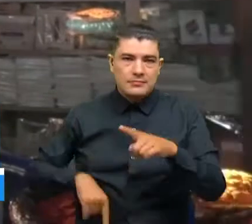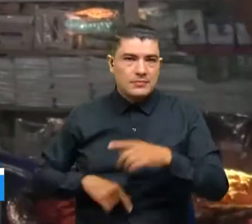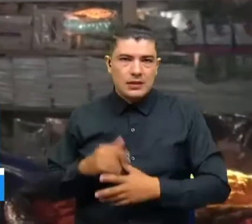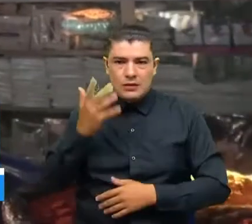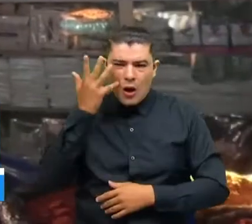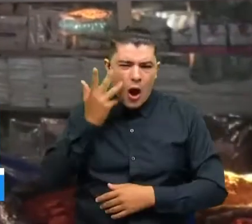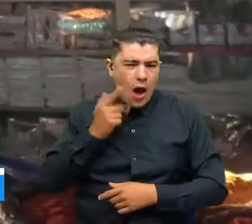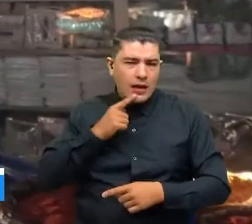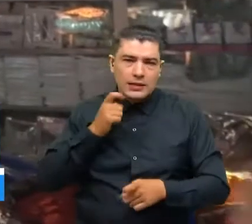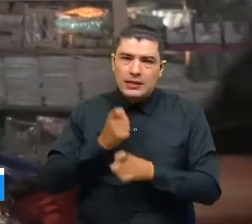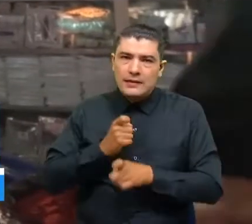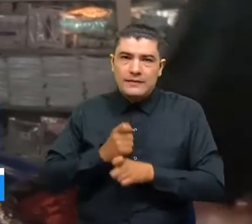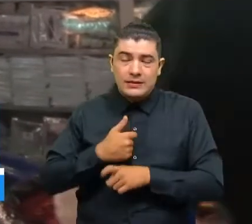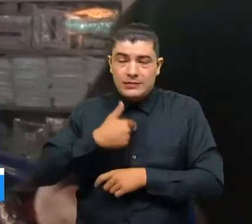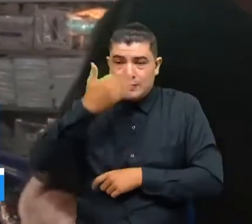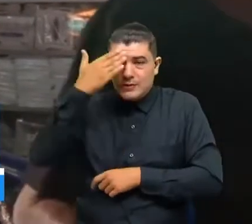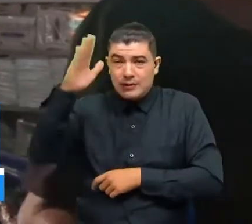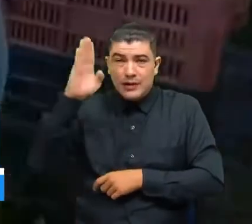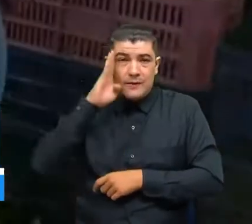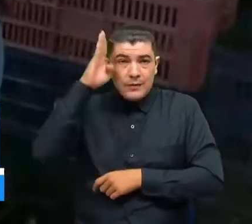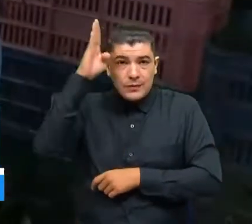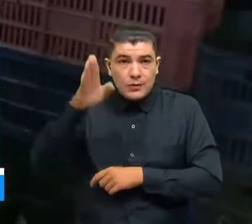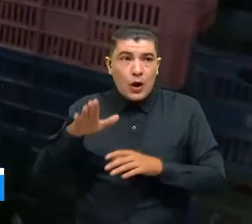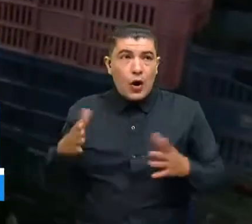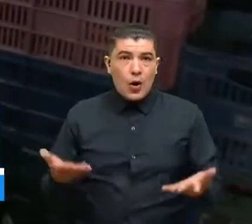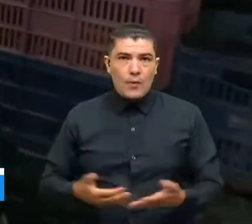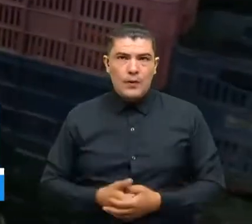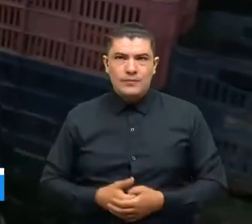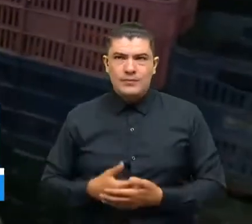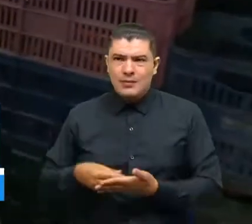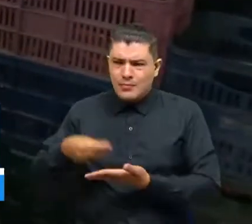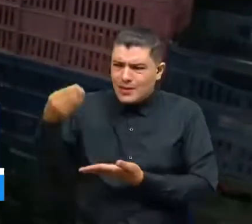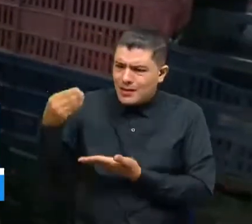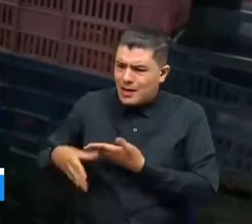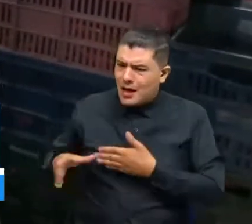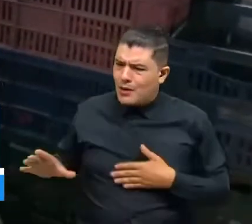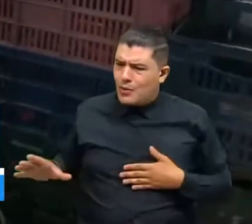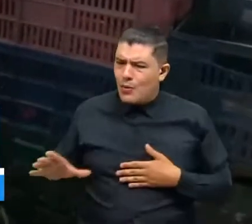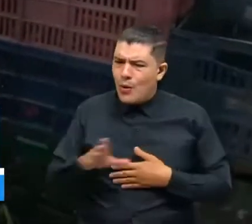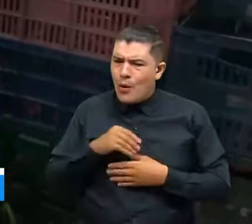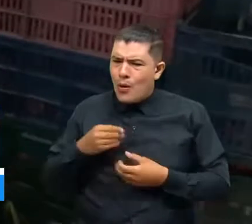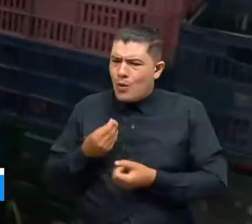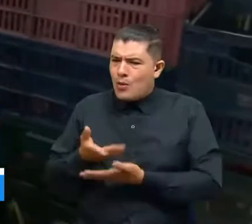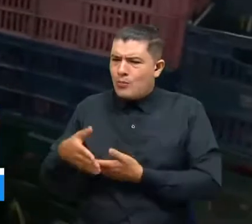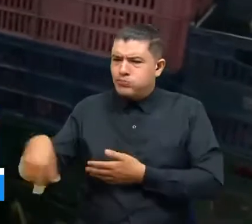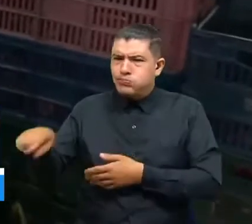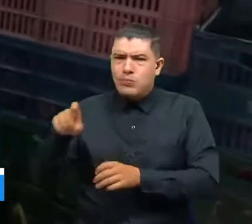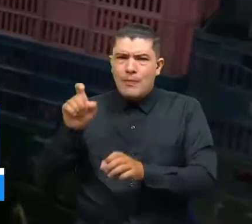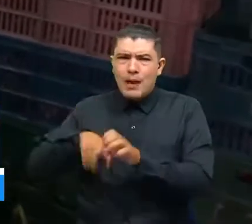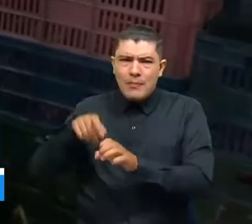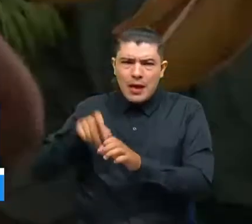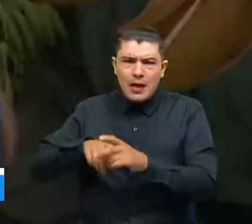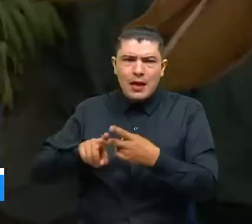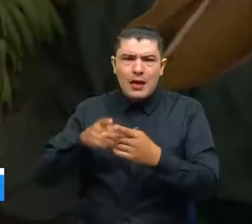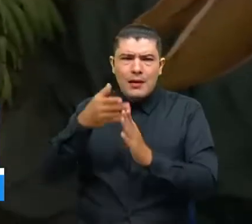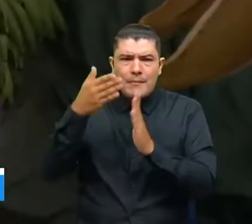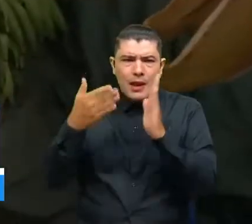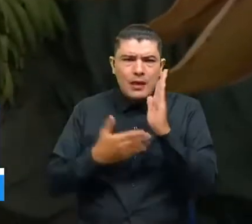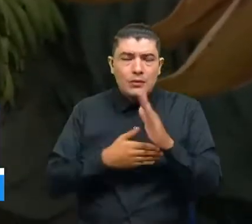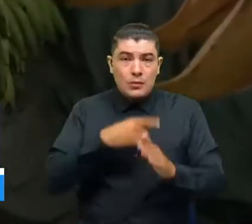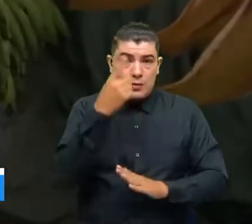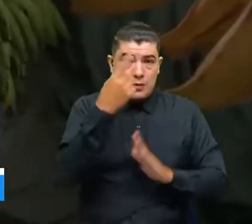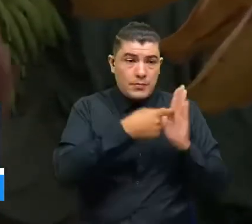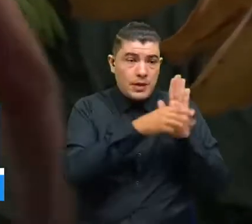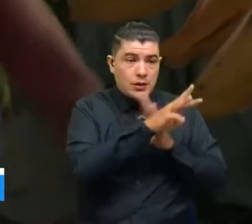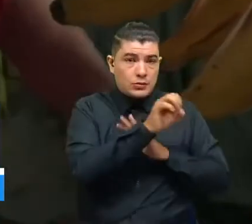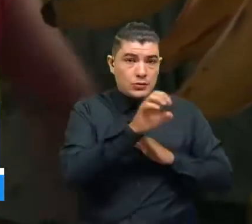los que iremos a parar así está muy cara ya también todo lo que es la papa el plátano y lo que se siente es